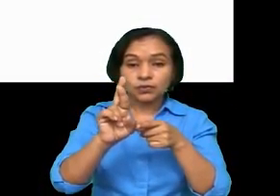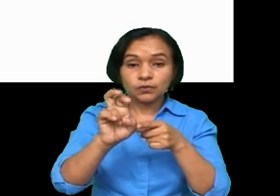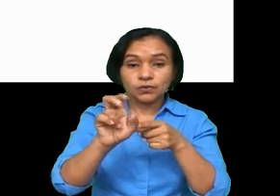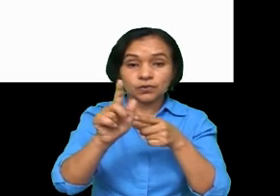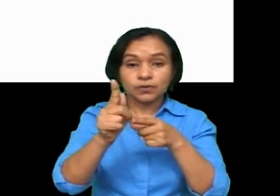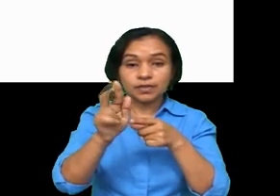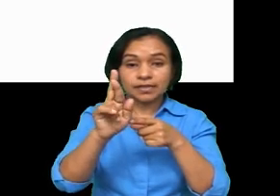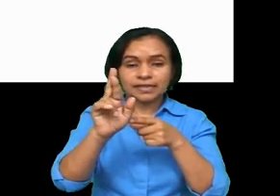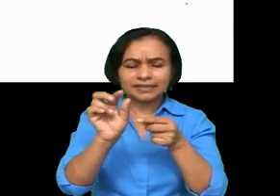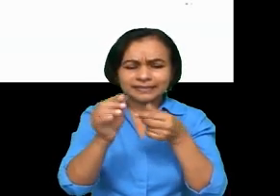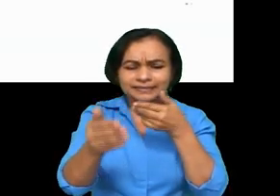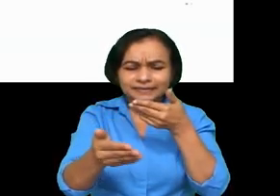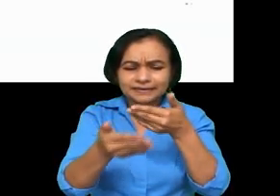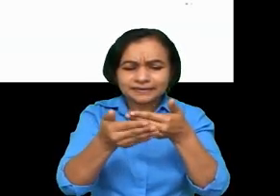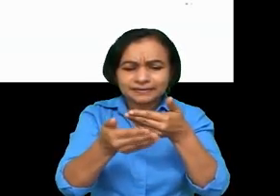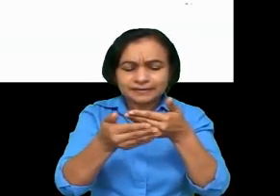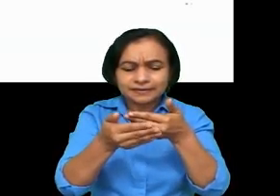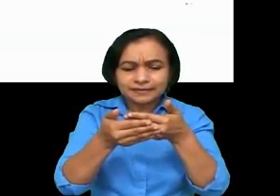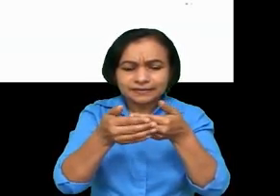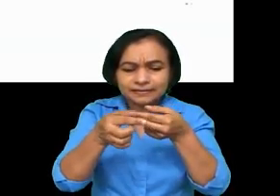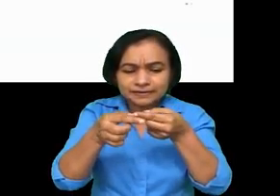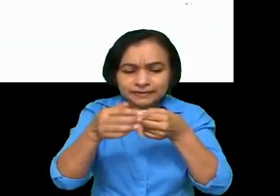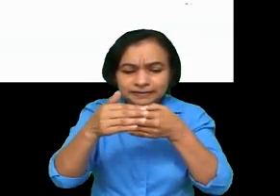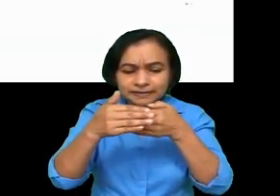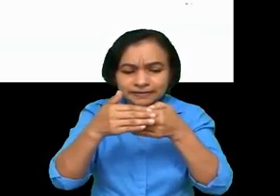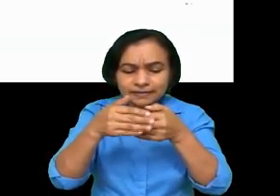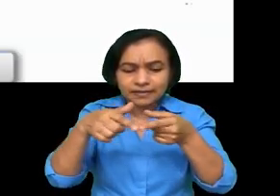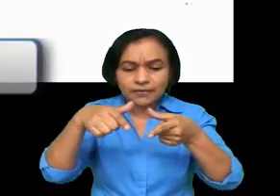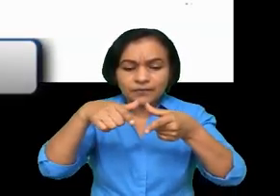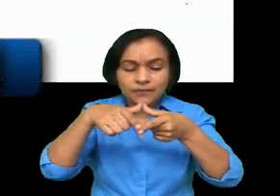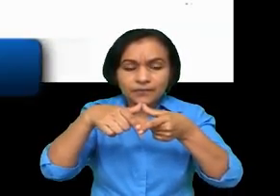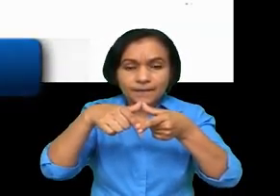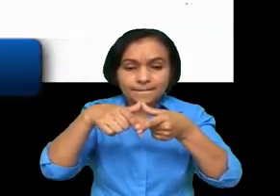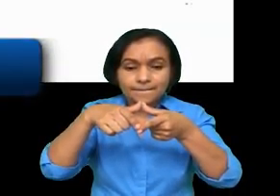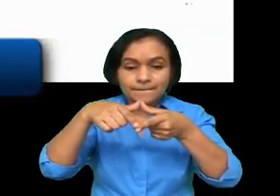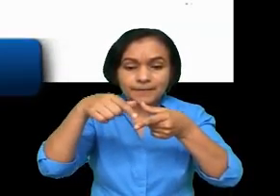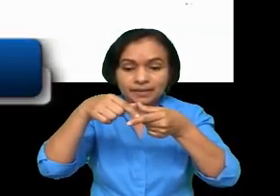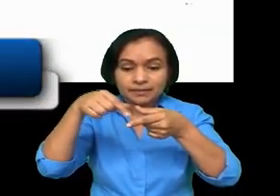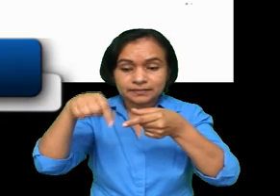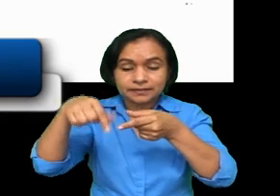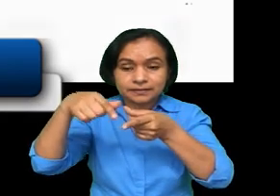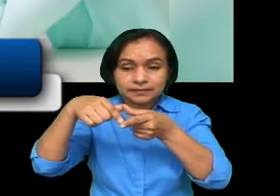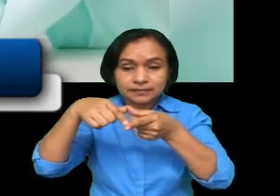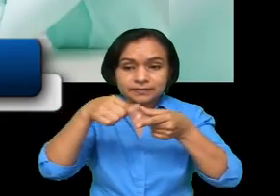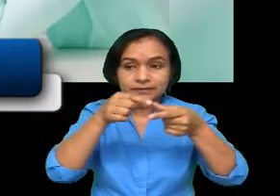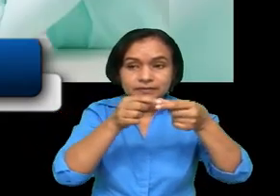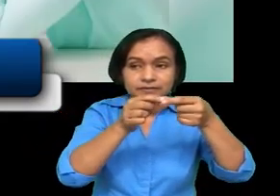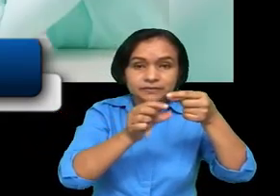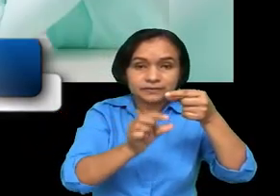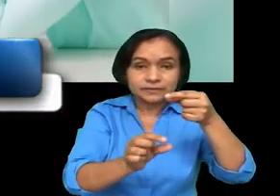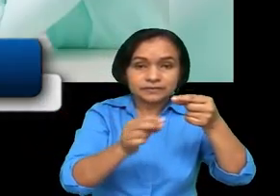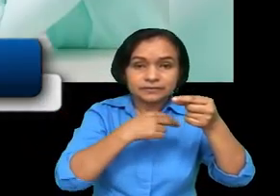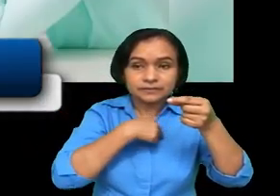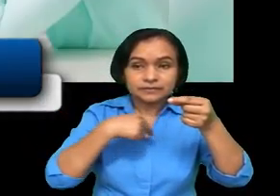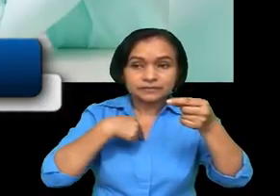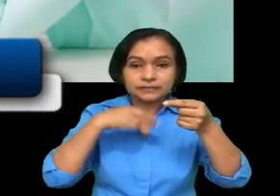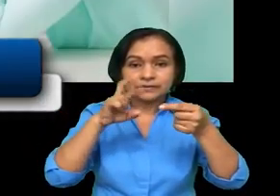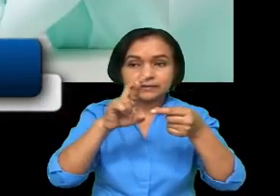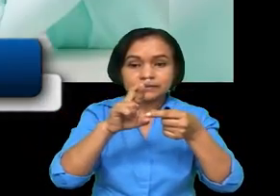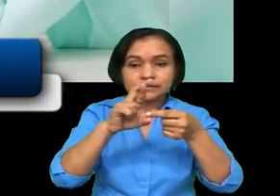escasos centímetros de lo que es la vagina, ¿ya? Uh-huh. Y la vagina está a escasos centímetros de lo que es el